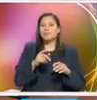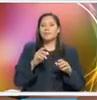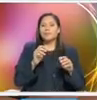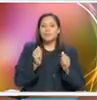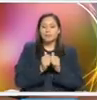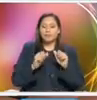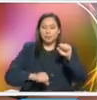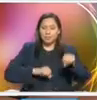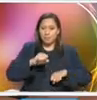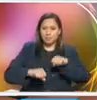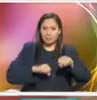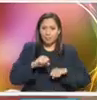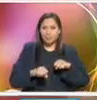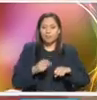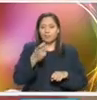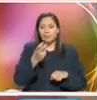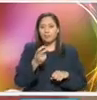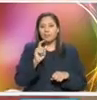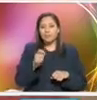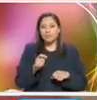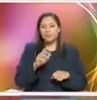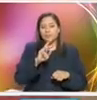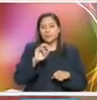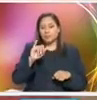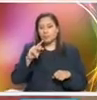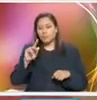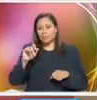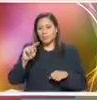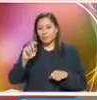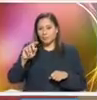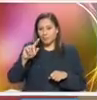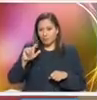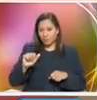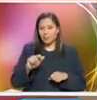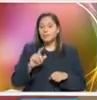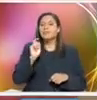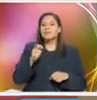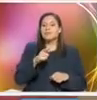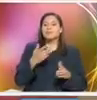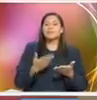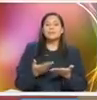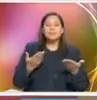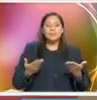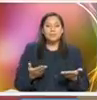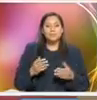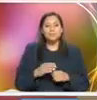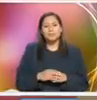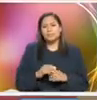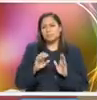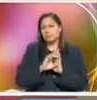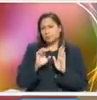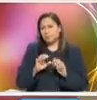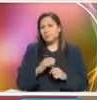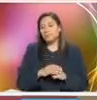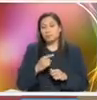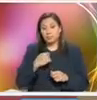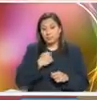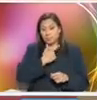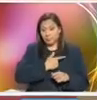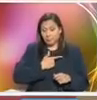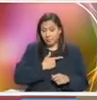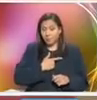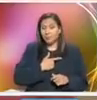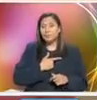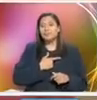con bicicletas es lo que conforma esta app, Wikicleta. Y lo que presenta son, por ejemplo, a quienes nos gusta